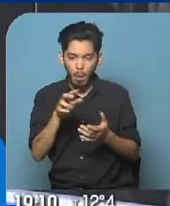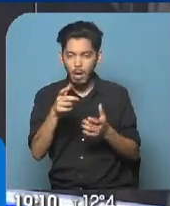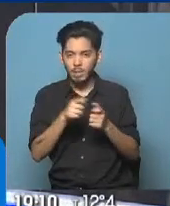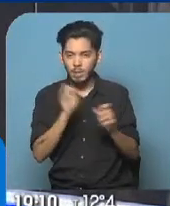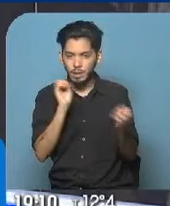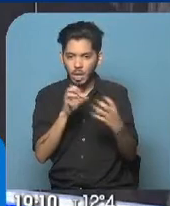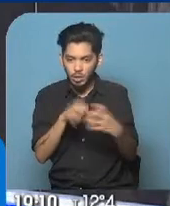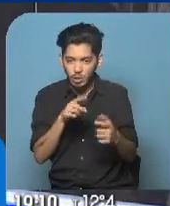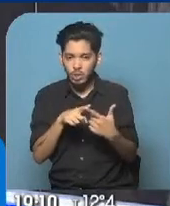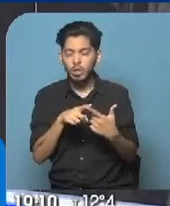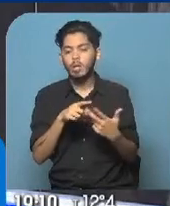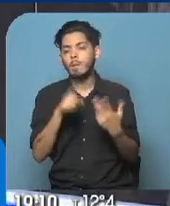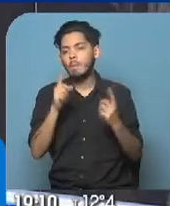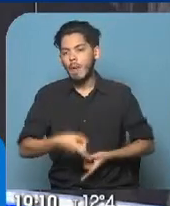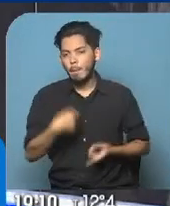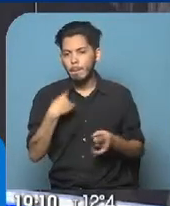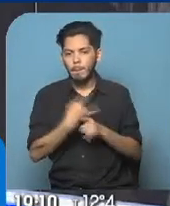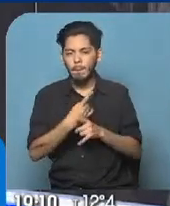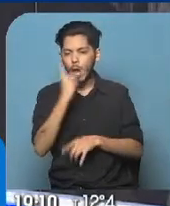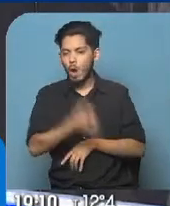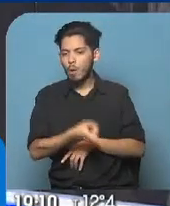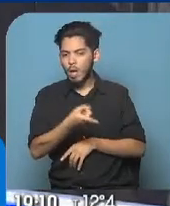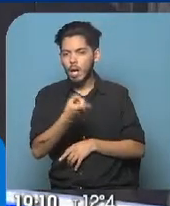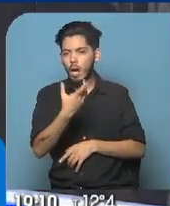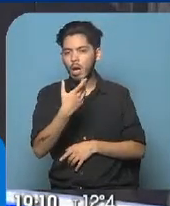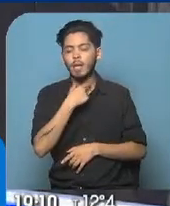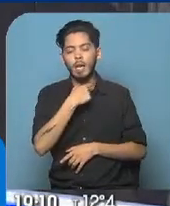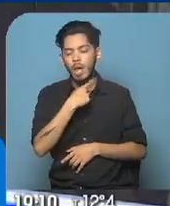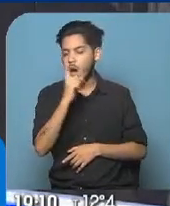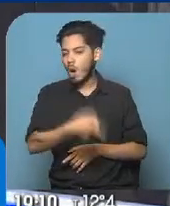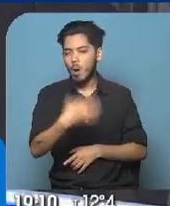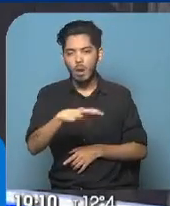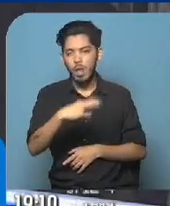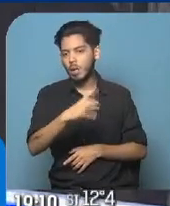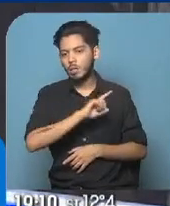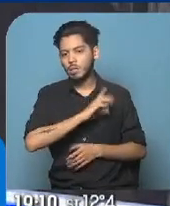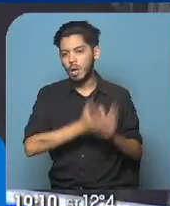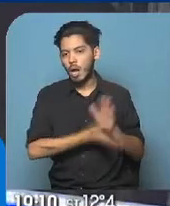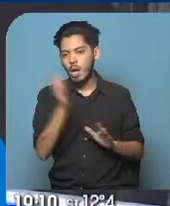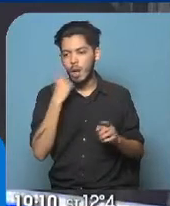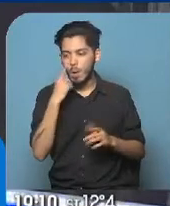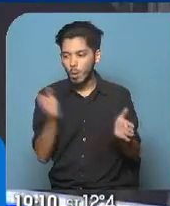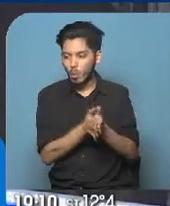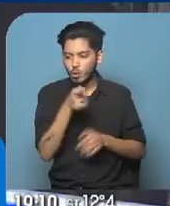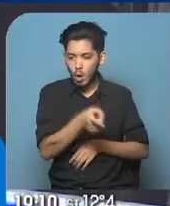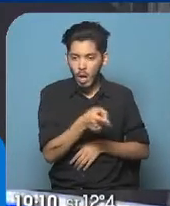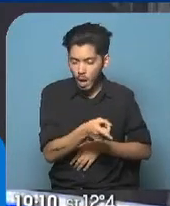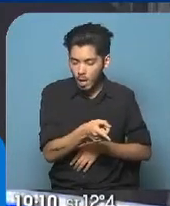bueno que además la obligaba a irse a vivir con la quería obligar a vivirse a ir a vivir con él